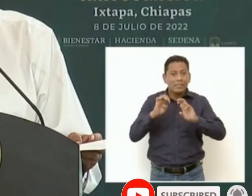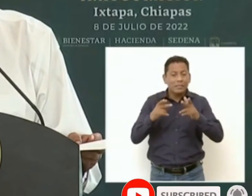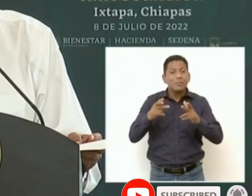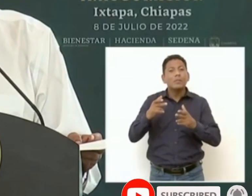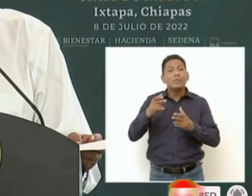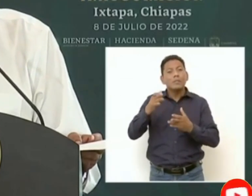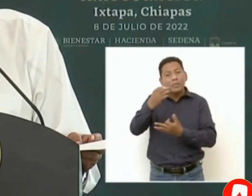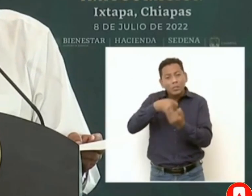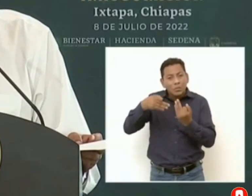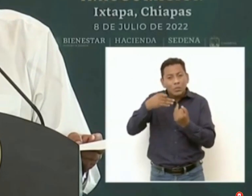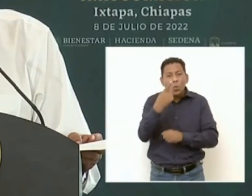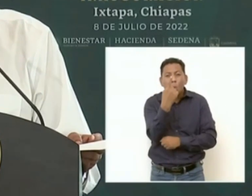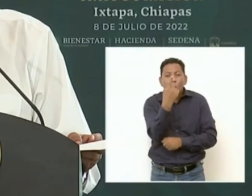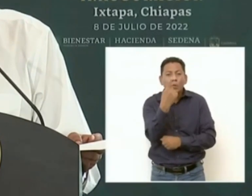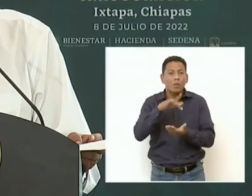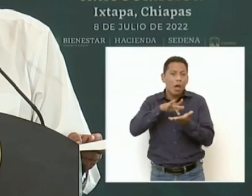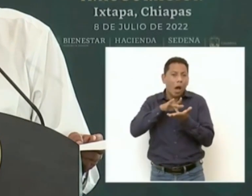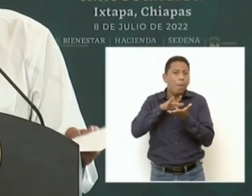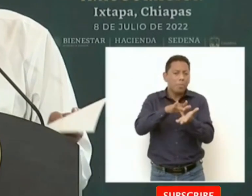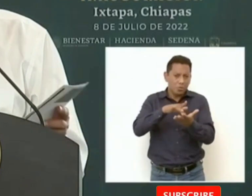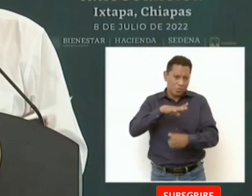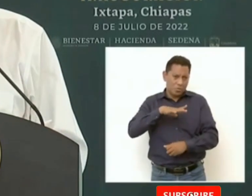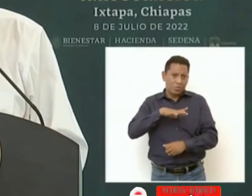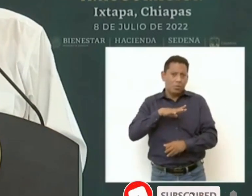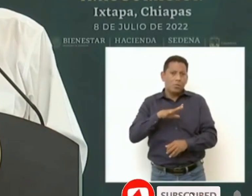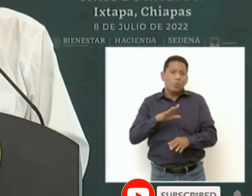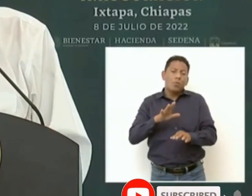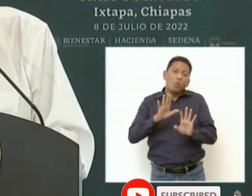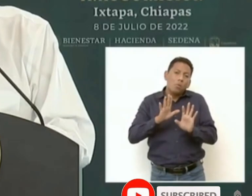menos un apoyo. El que no